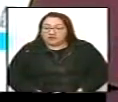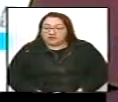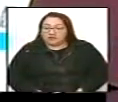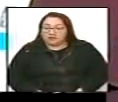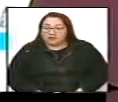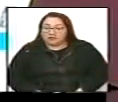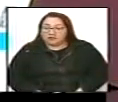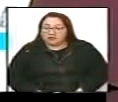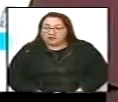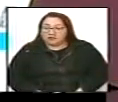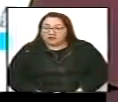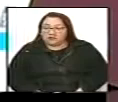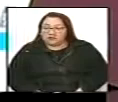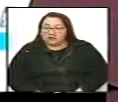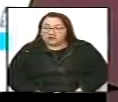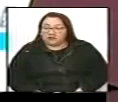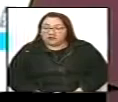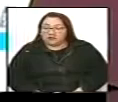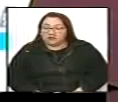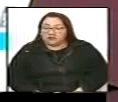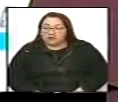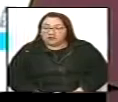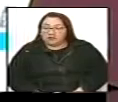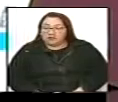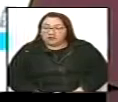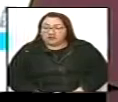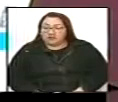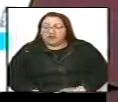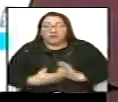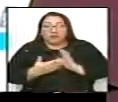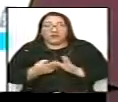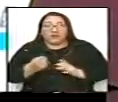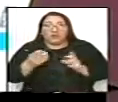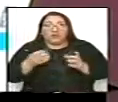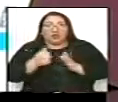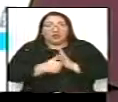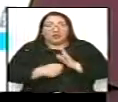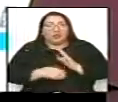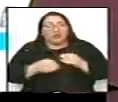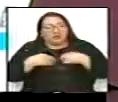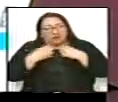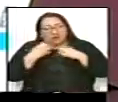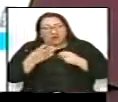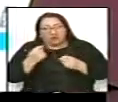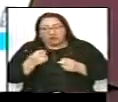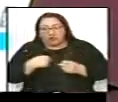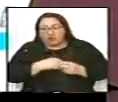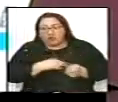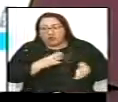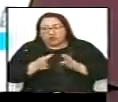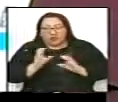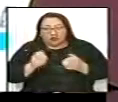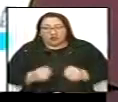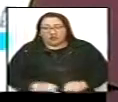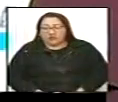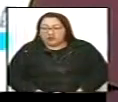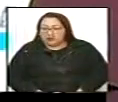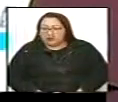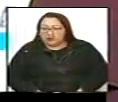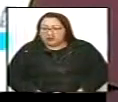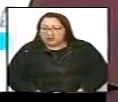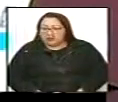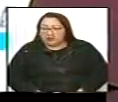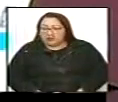una denuncia constitucional en un Congreso que sabes que te la va a archivar? Y eso sí nos avergüenza, porque somos parte de este Congreso, señor